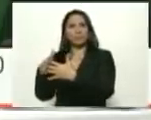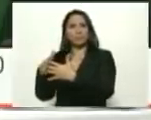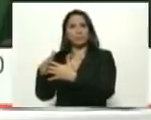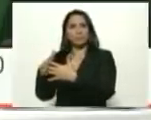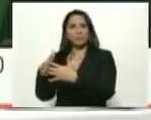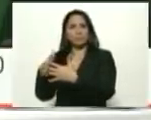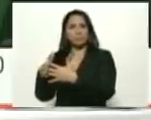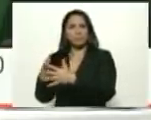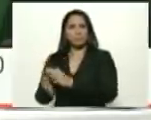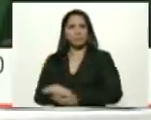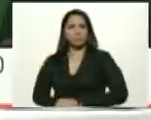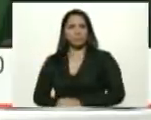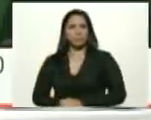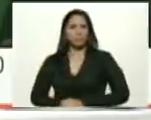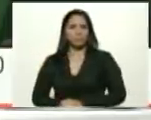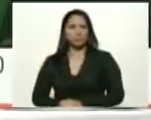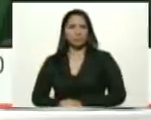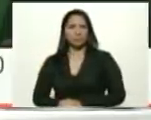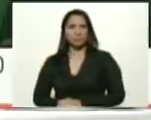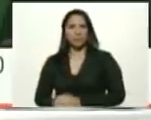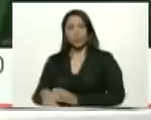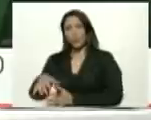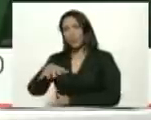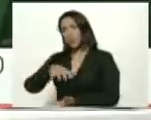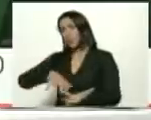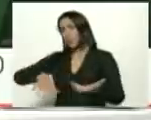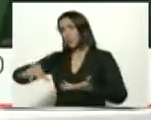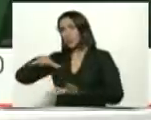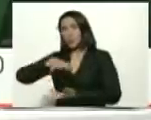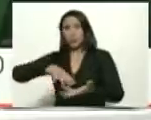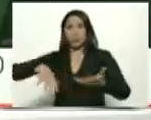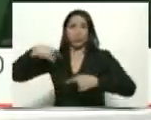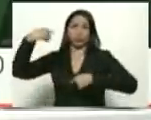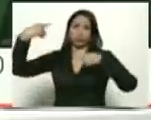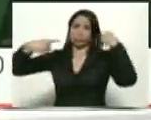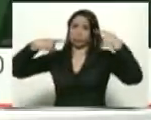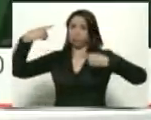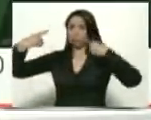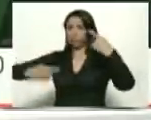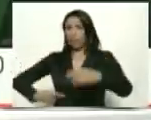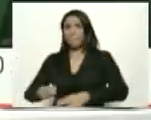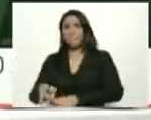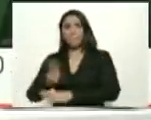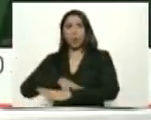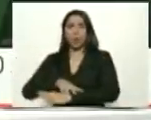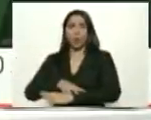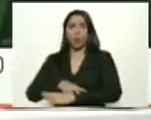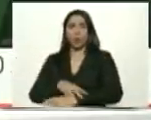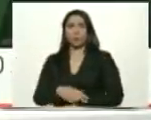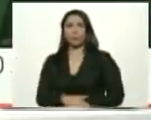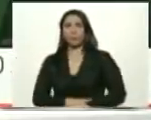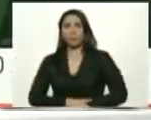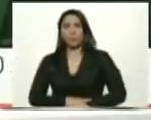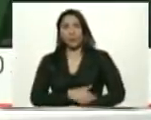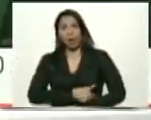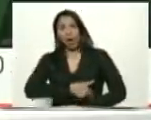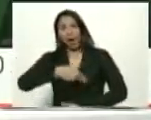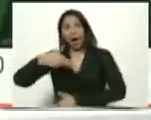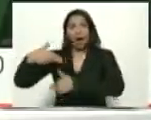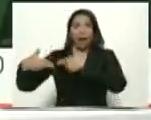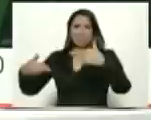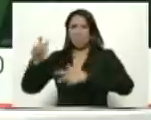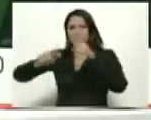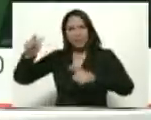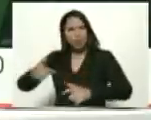precisamente que se ha desatado la locura mayor, con armas en las calles, gente